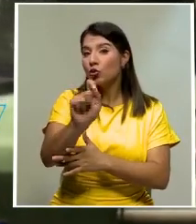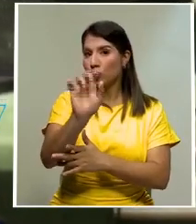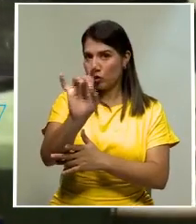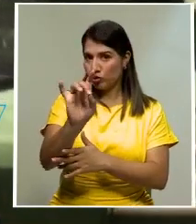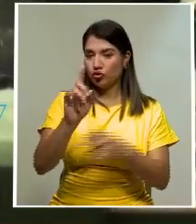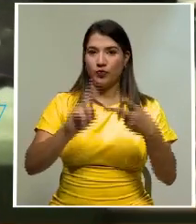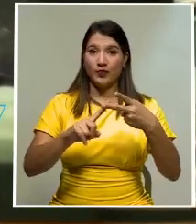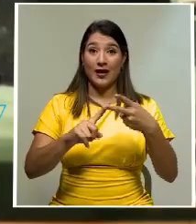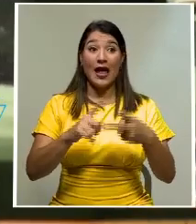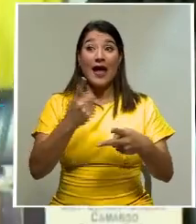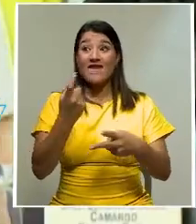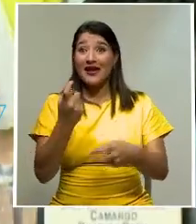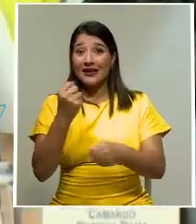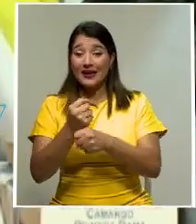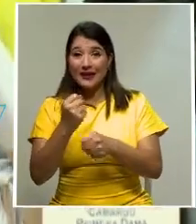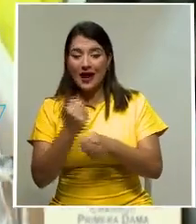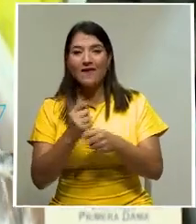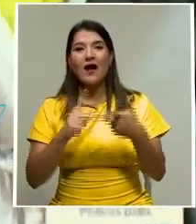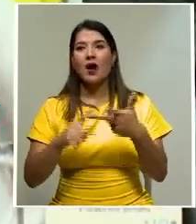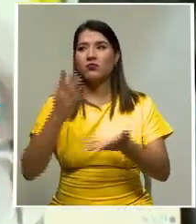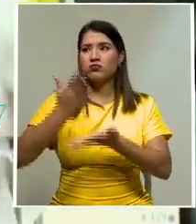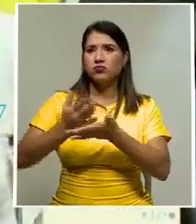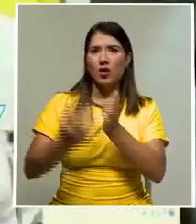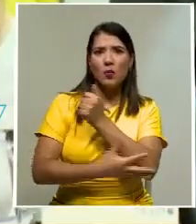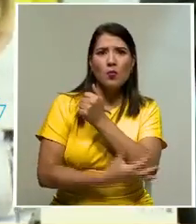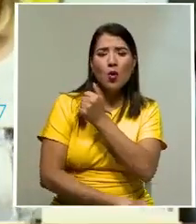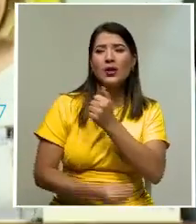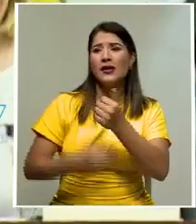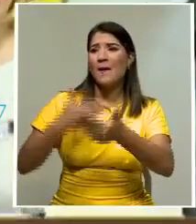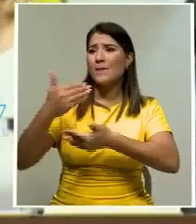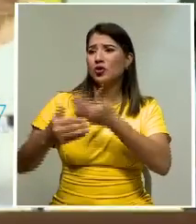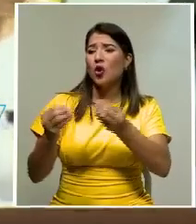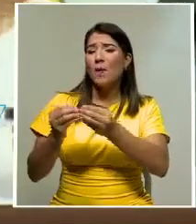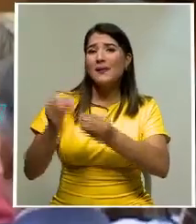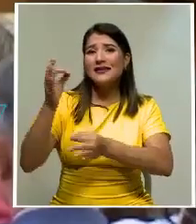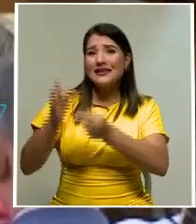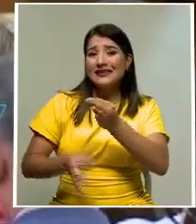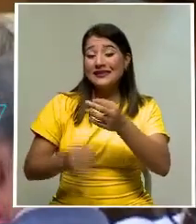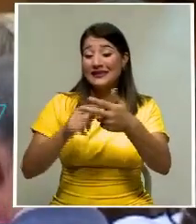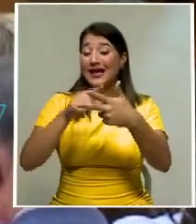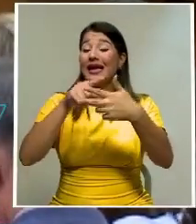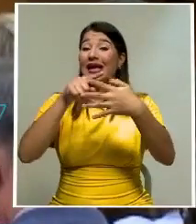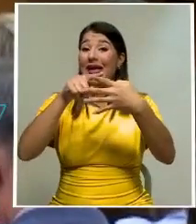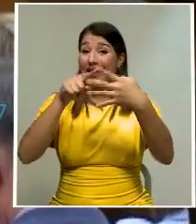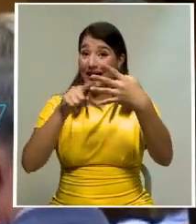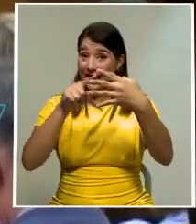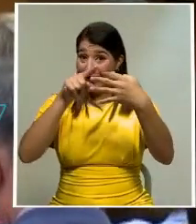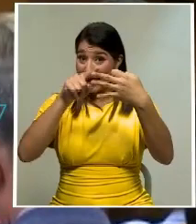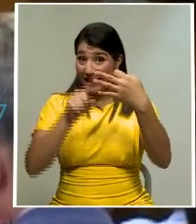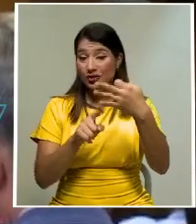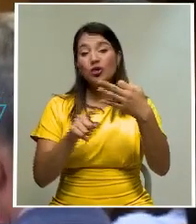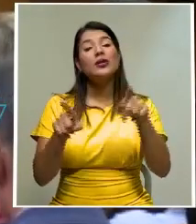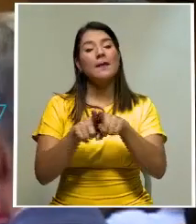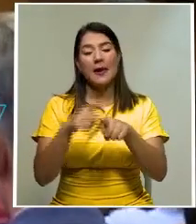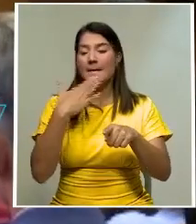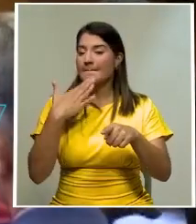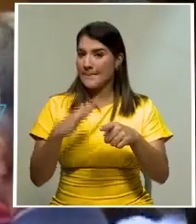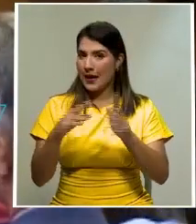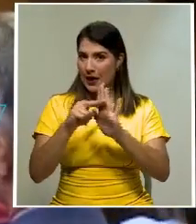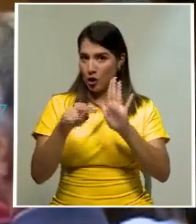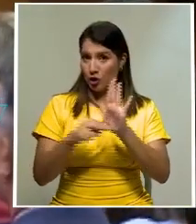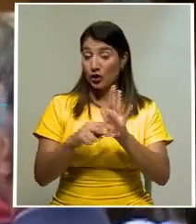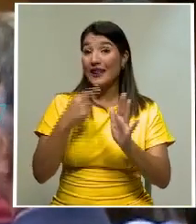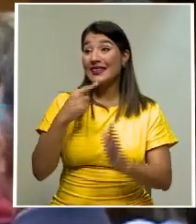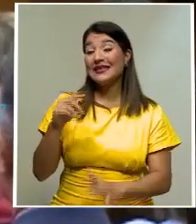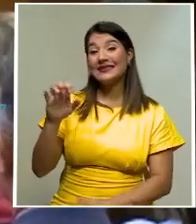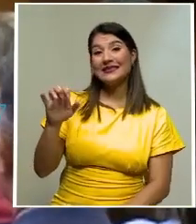Empleo, combate a la pobreza y simplificación de trámites fueron también algunas de las áreas con muy mala calificación. Según Enrique